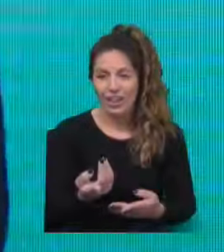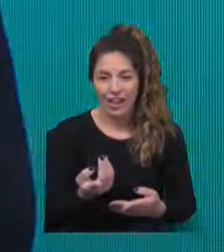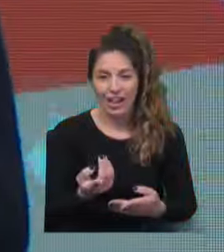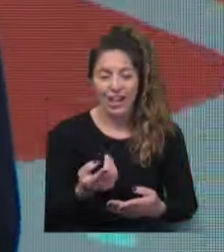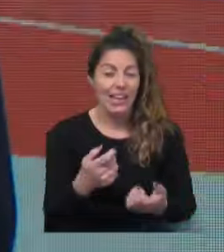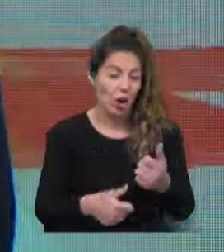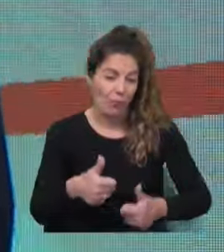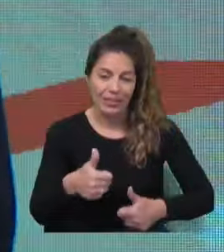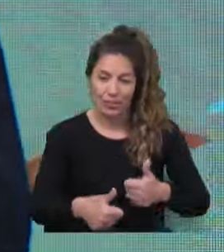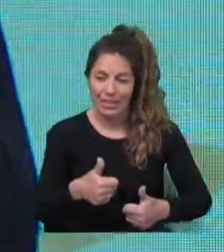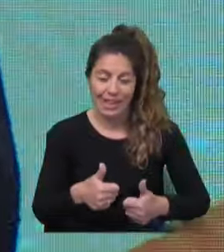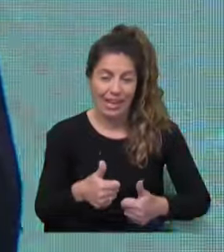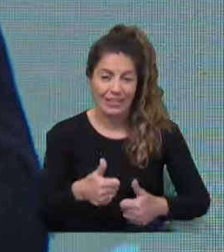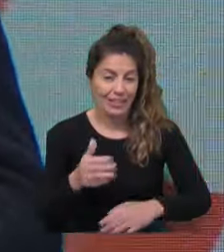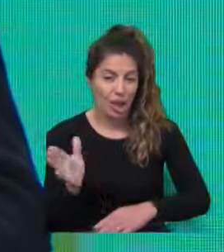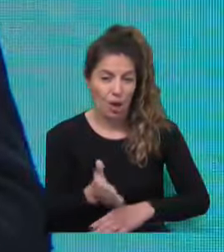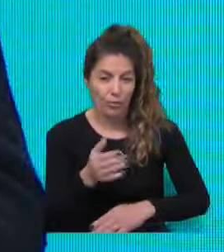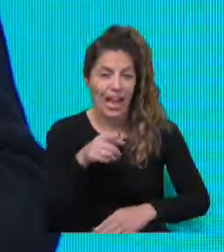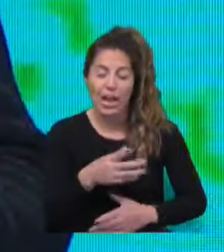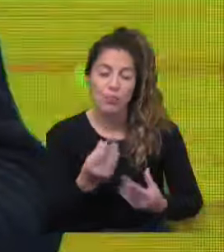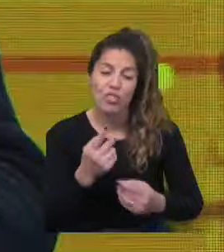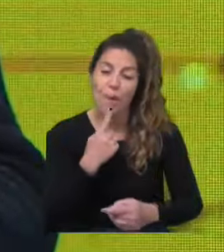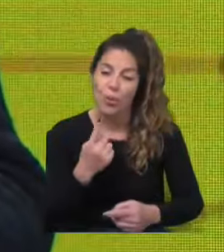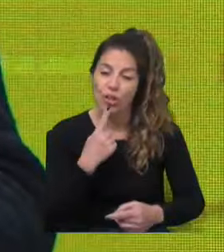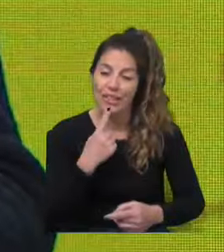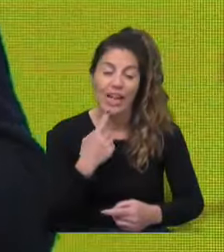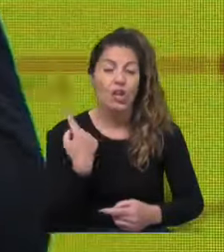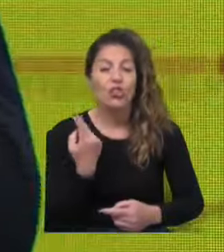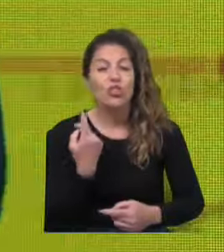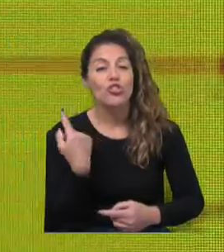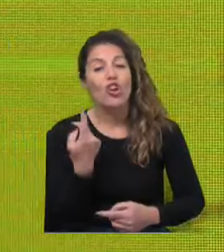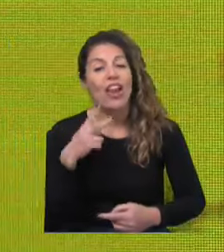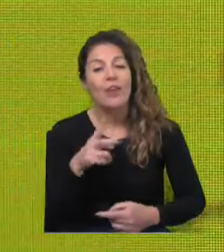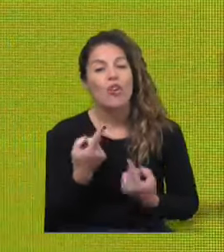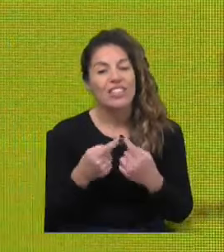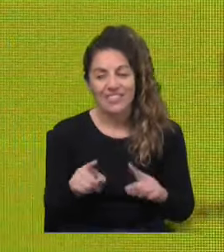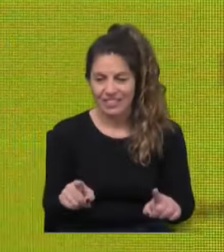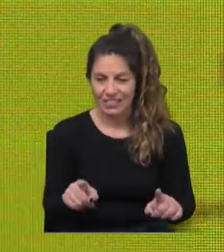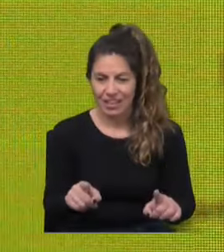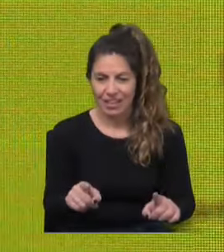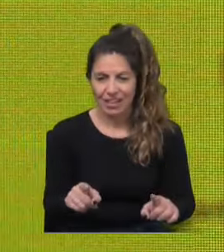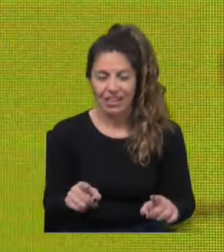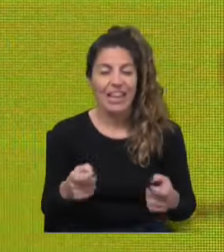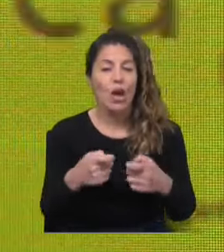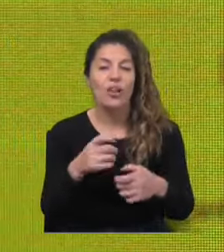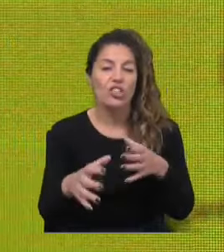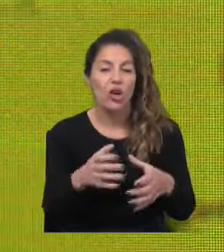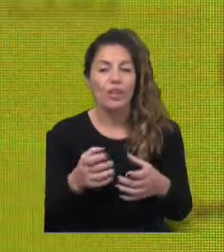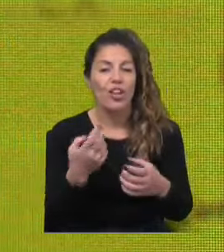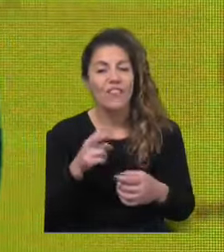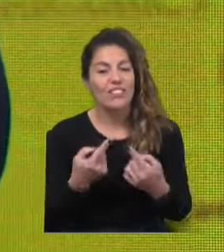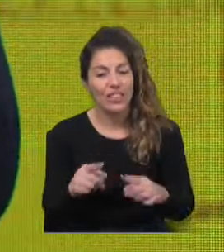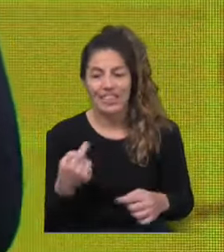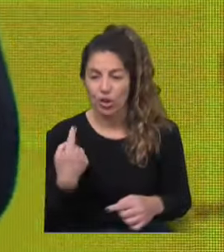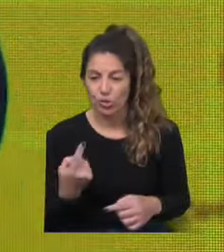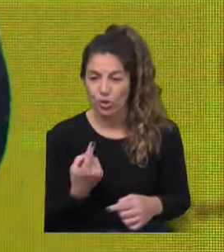la competitividad de los productos. Ahí hay muchas políticas que nosotros las vemos distinto que la coalición de gobierno,